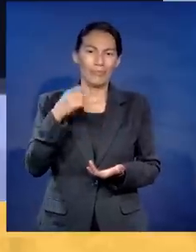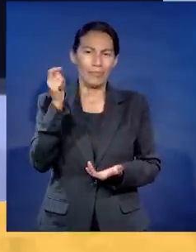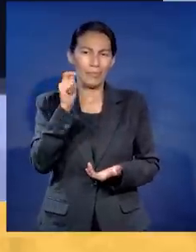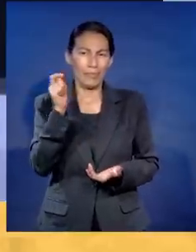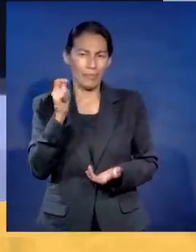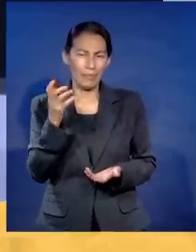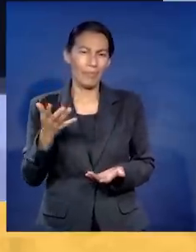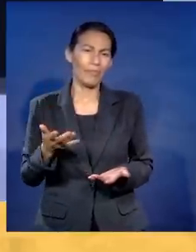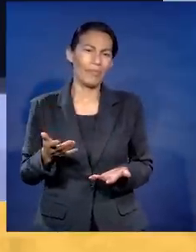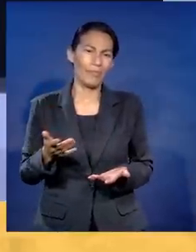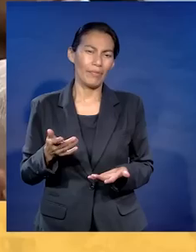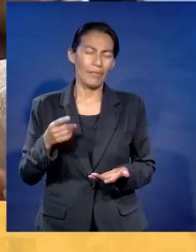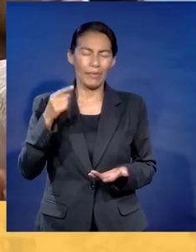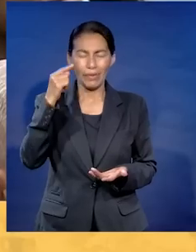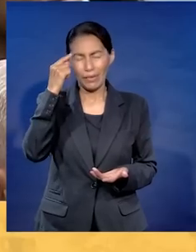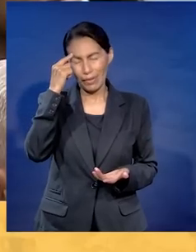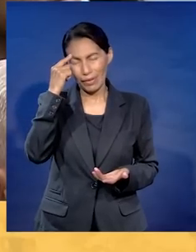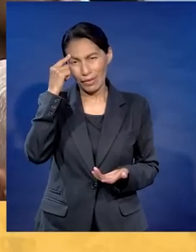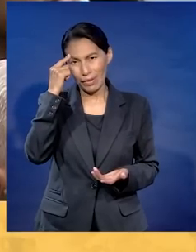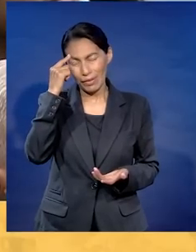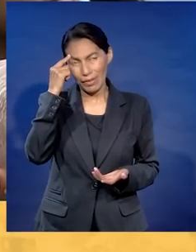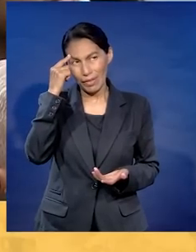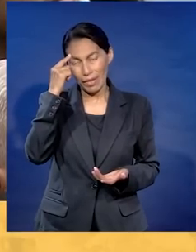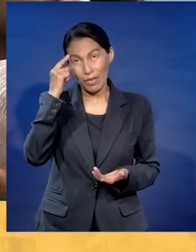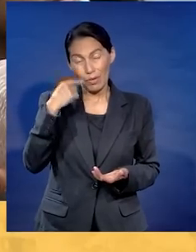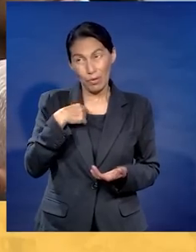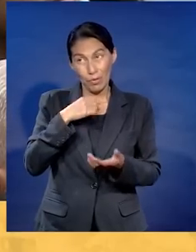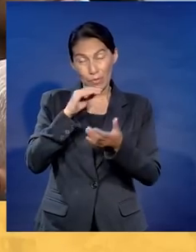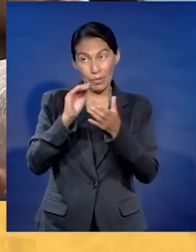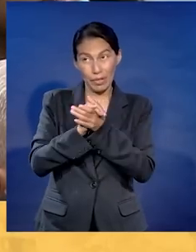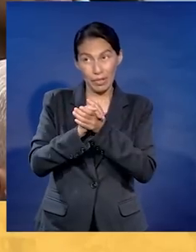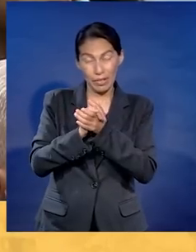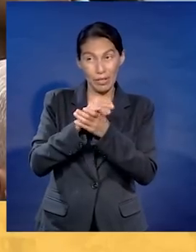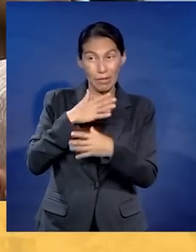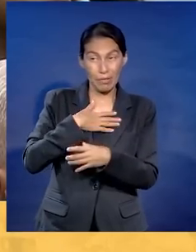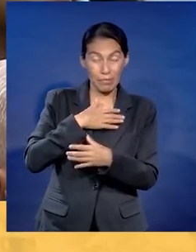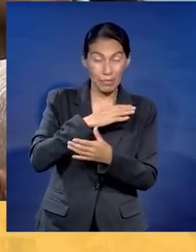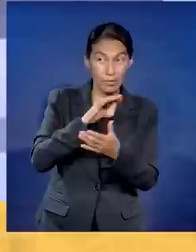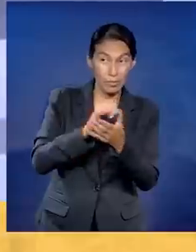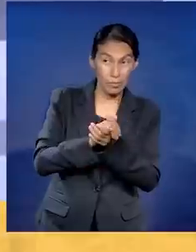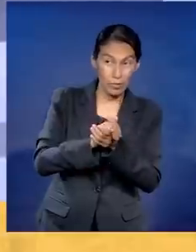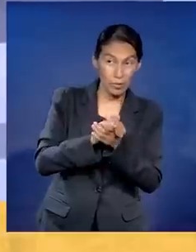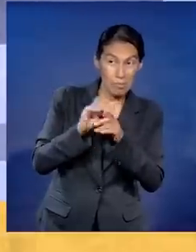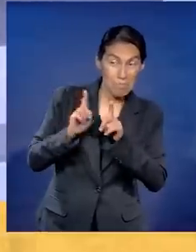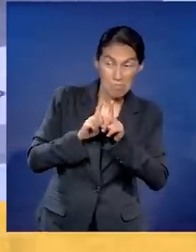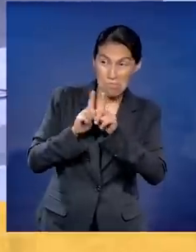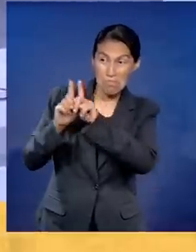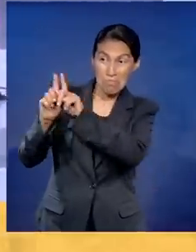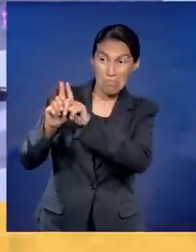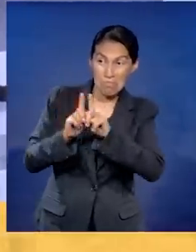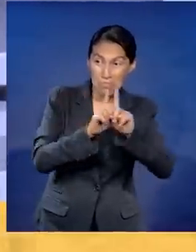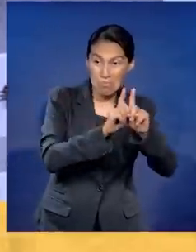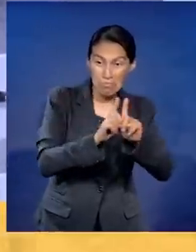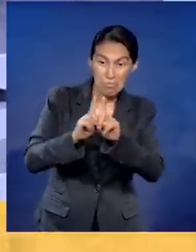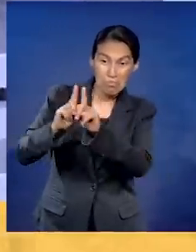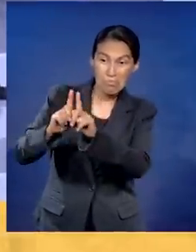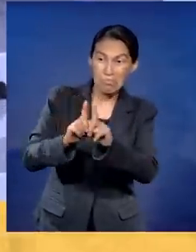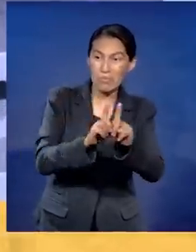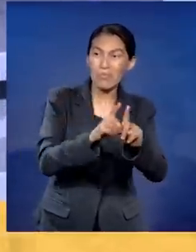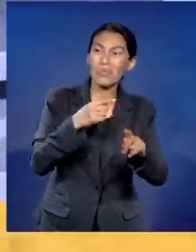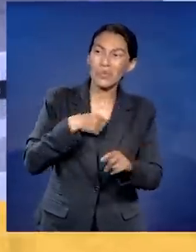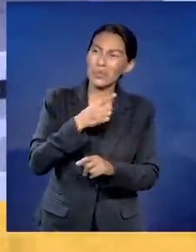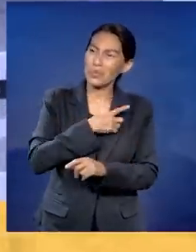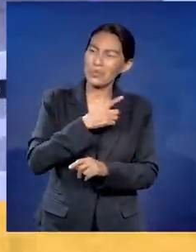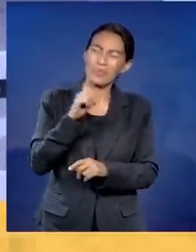señora. Y yo cuando noviaba, pues empezaba a hacer películas en mi mente. Yo decía, cuando me case, Anaí va a andar conmigo todos